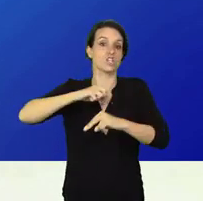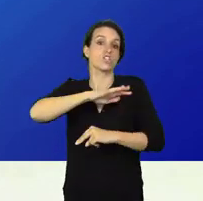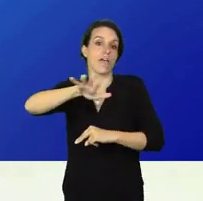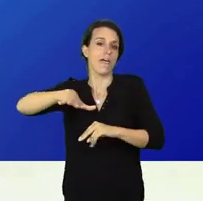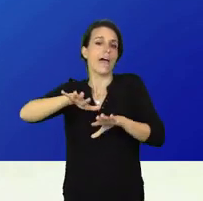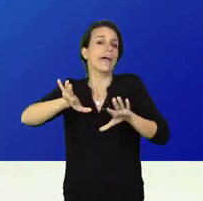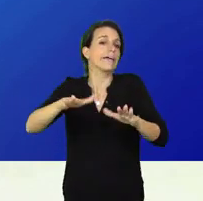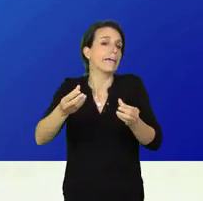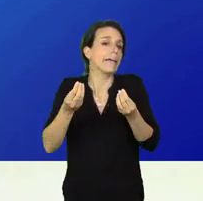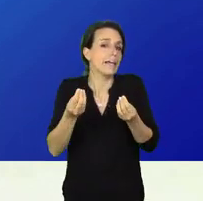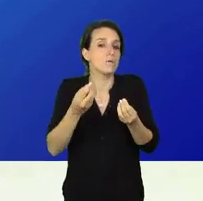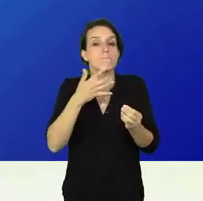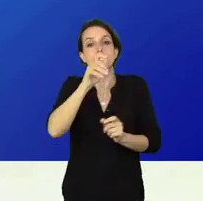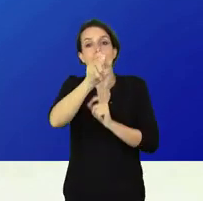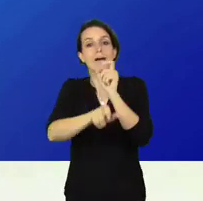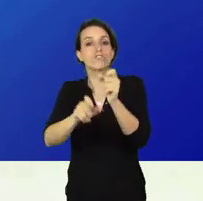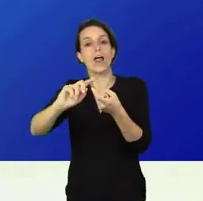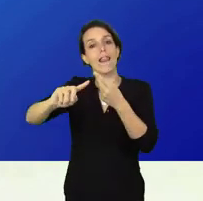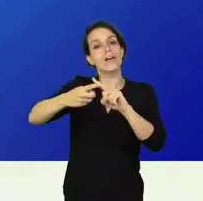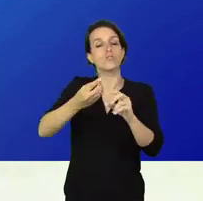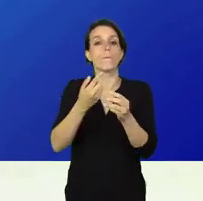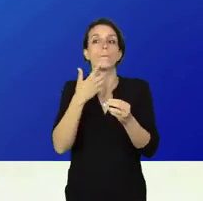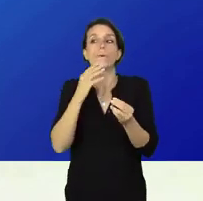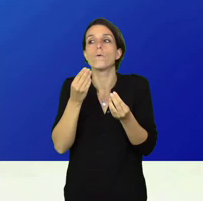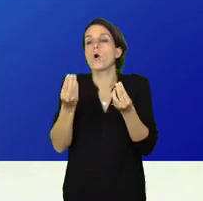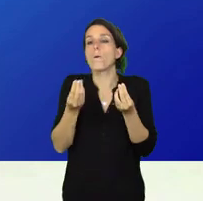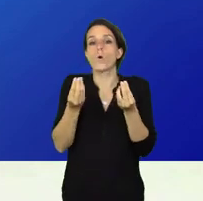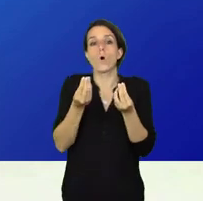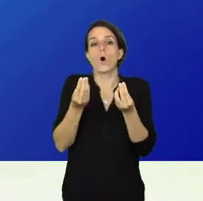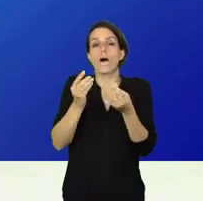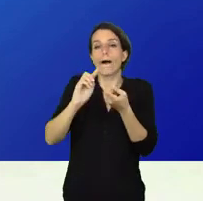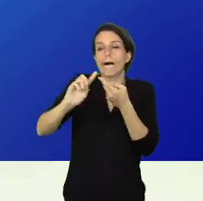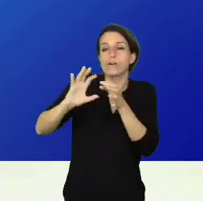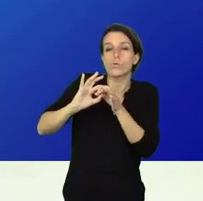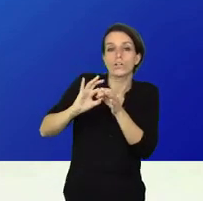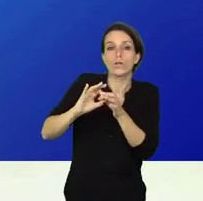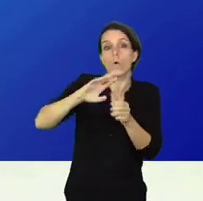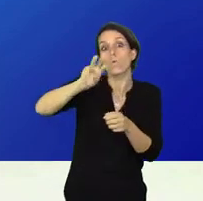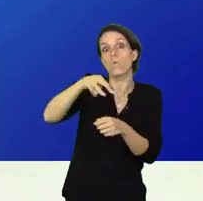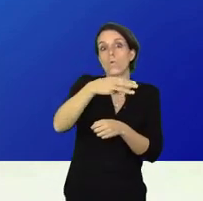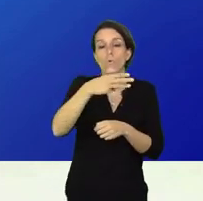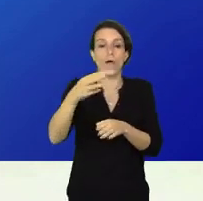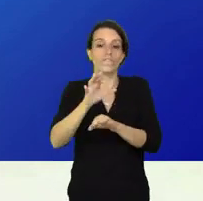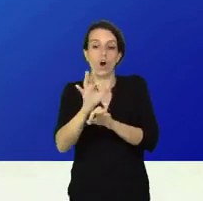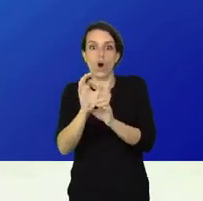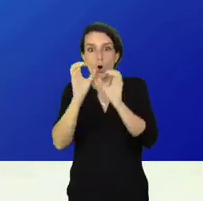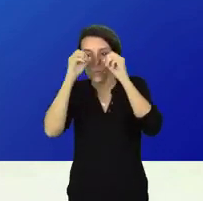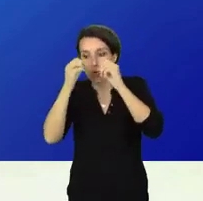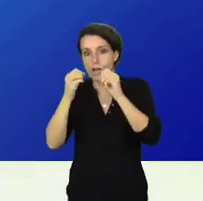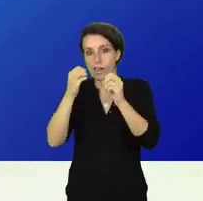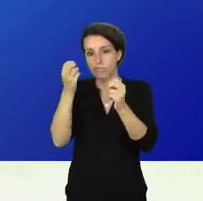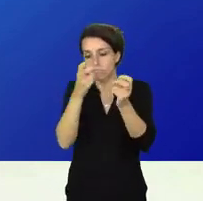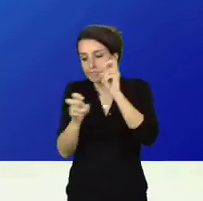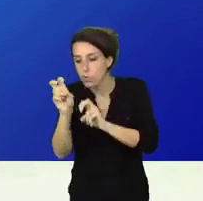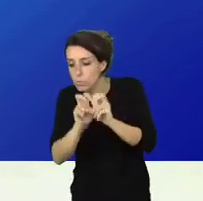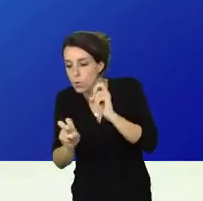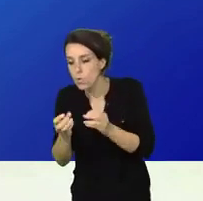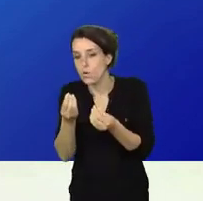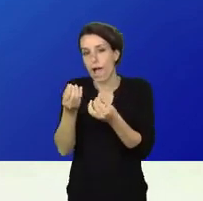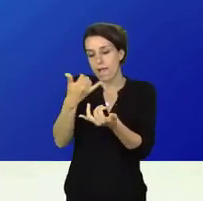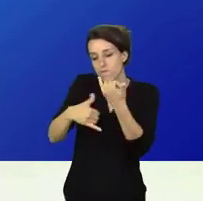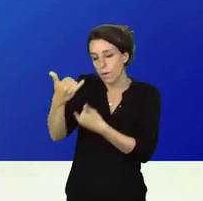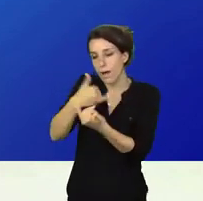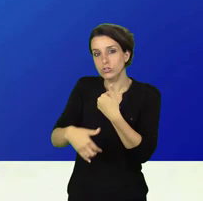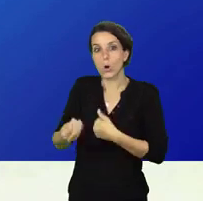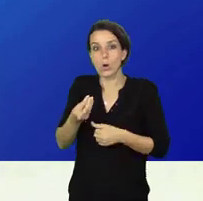se trabaja un poco la relación de las personas con el vínculo con la web y con la búsqueda de Internet y con